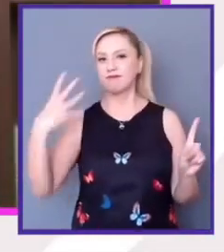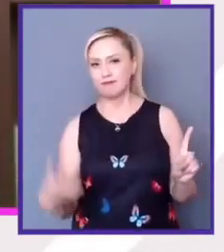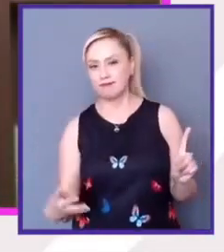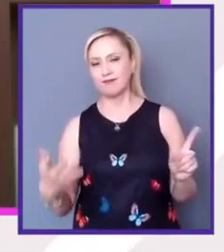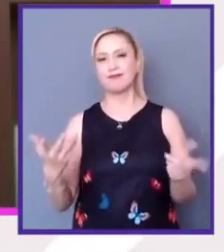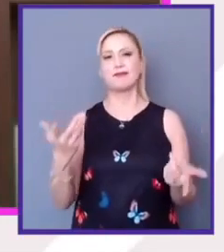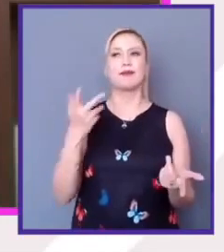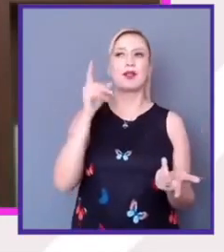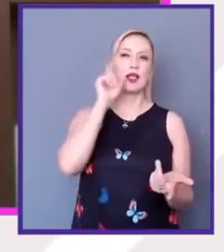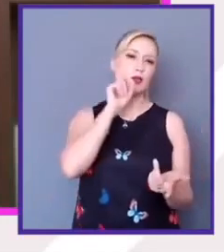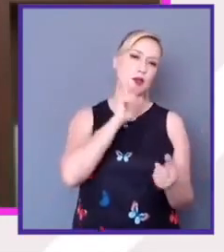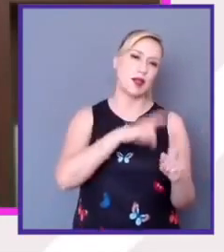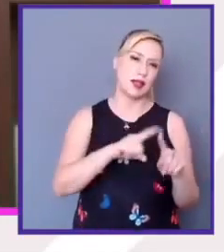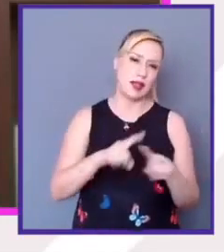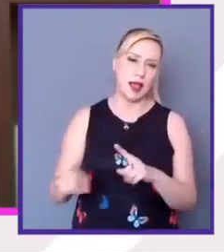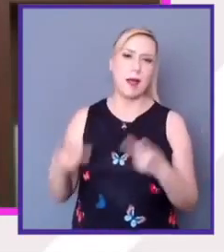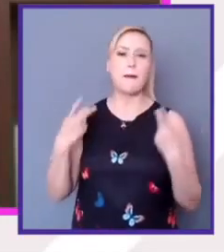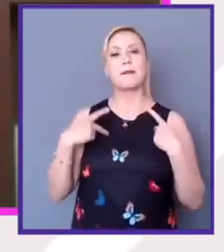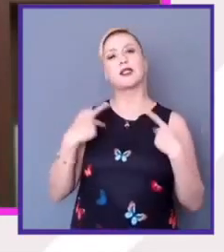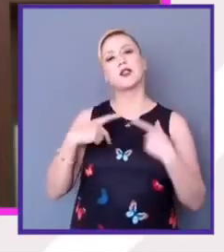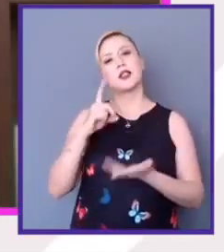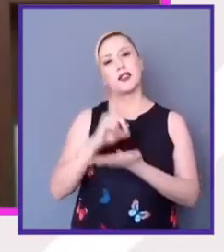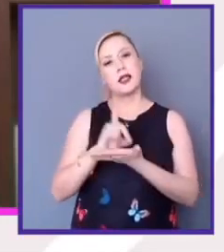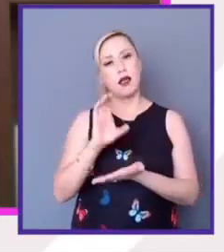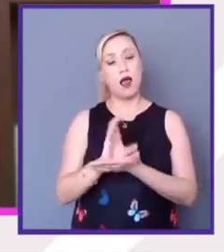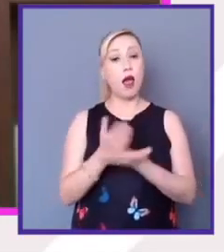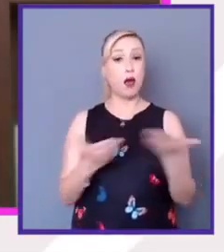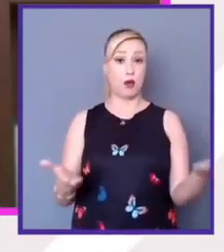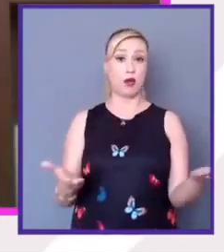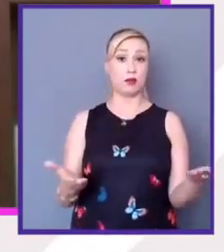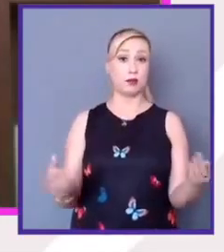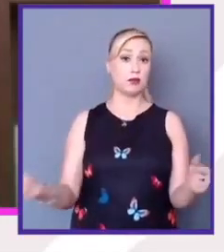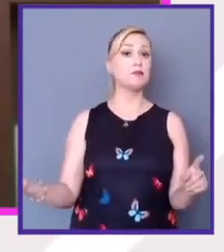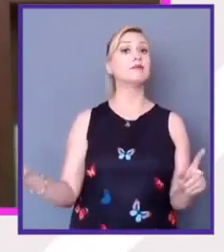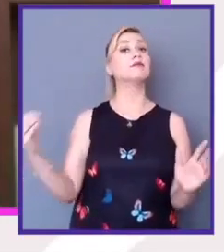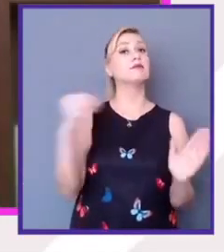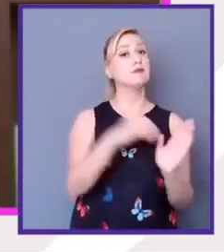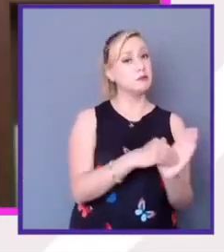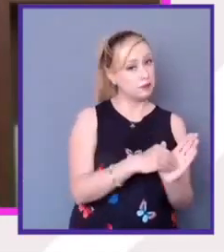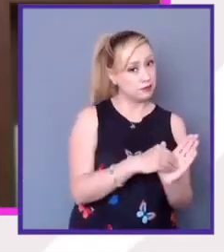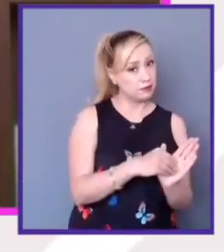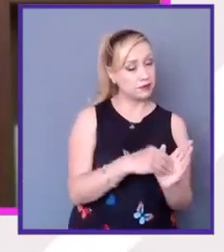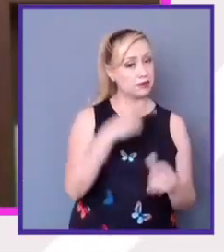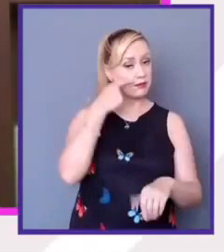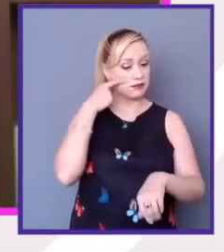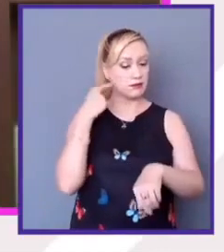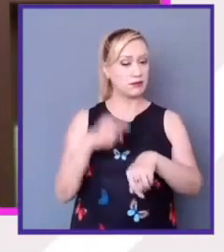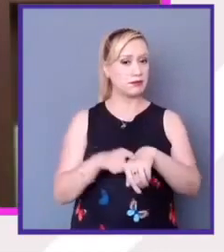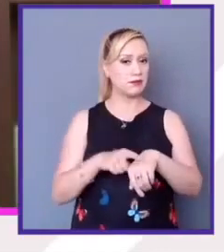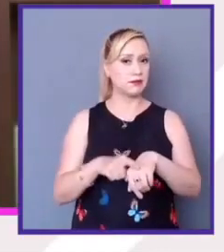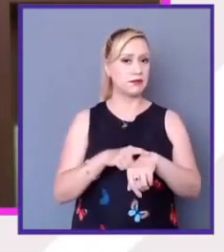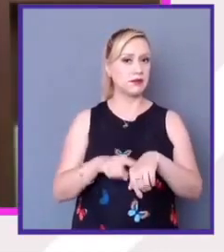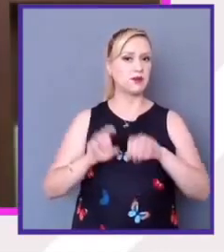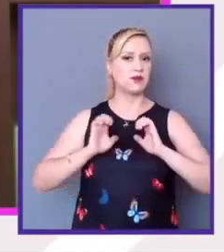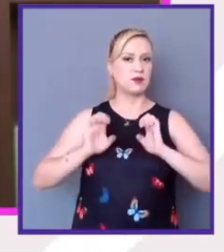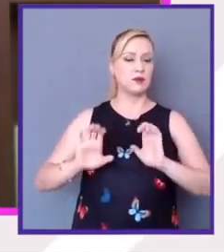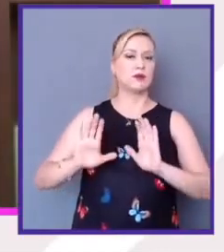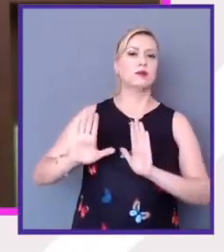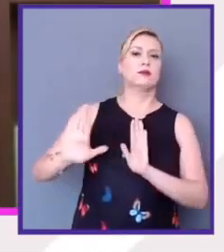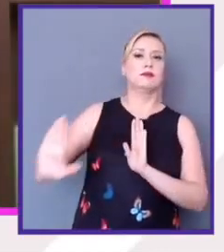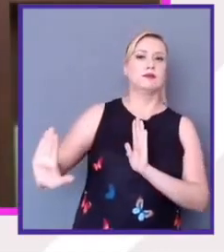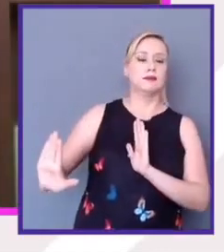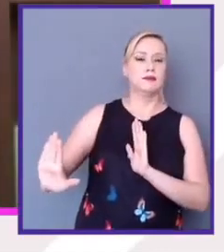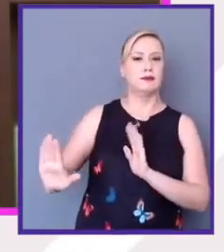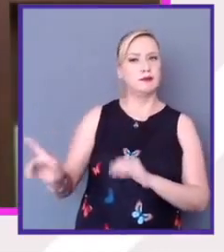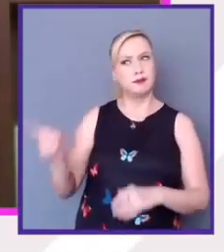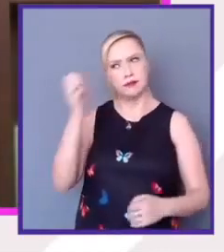género, personas que viven con algún tipo de discapacidad, sino ahora también incorporar la perspectiva antirracista también como una categoría analítica, y